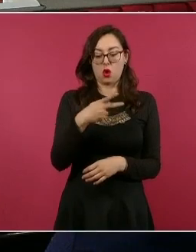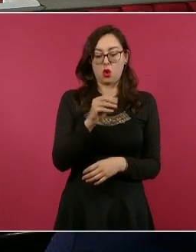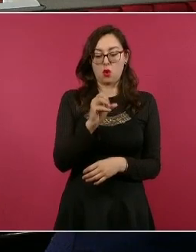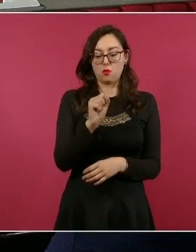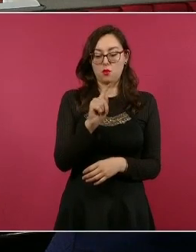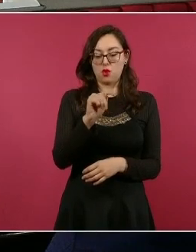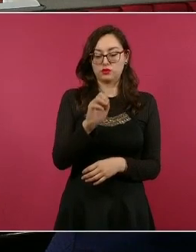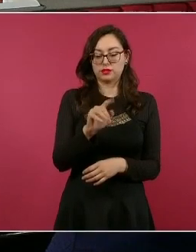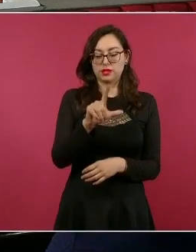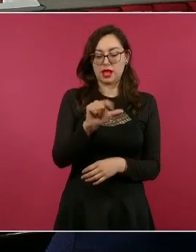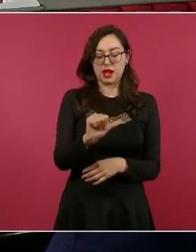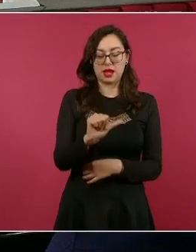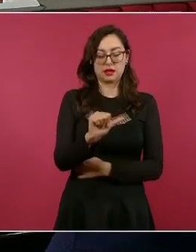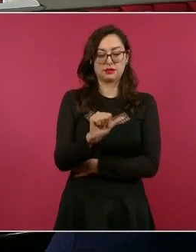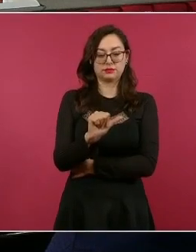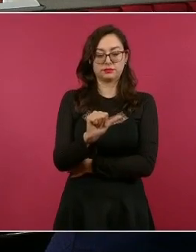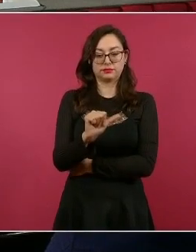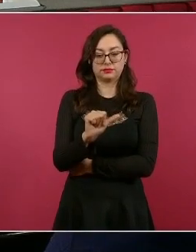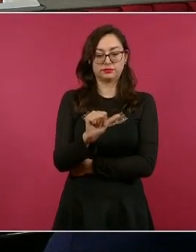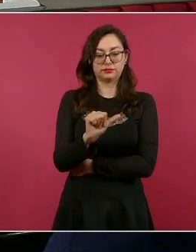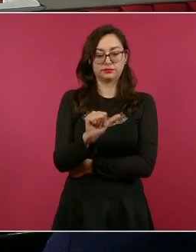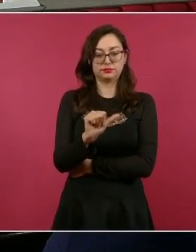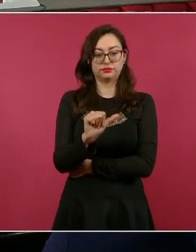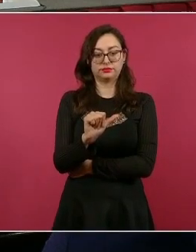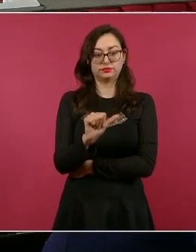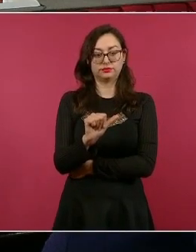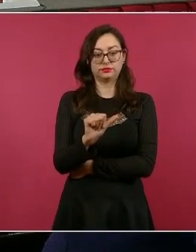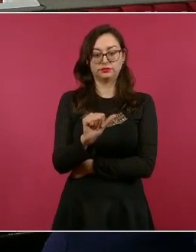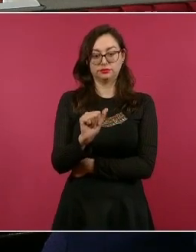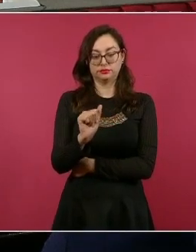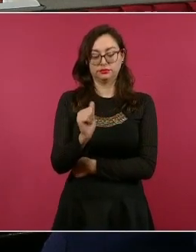Pero ya se hace